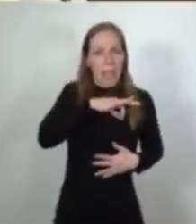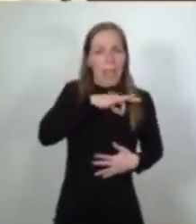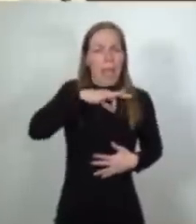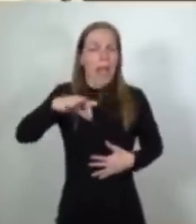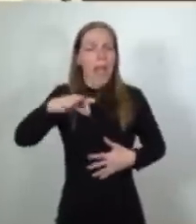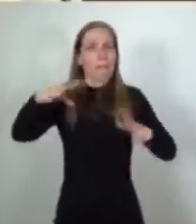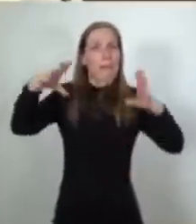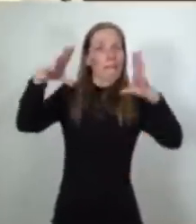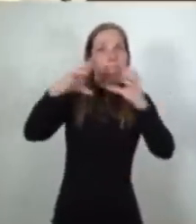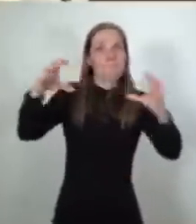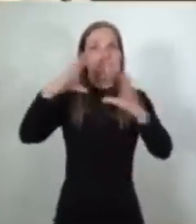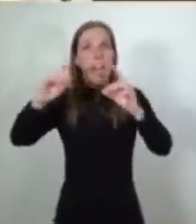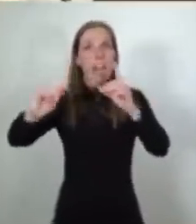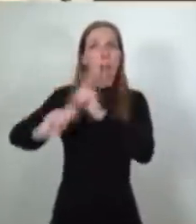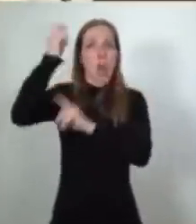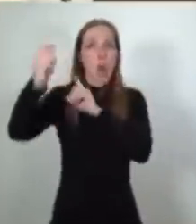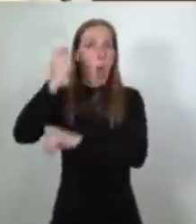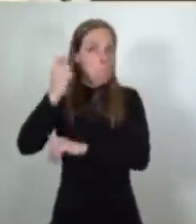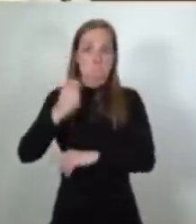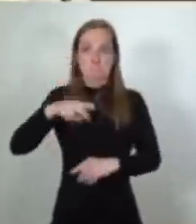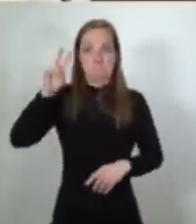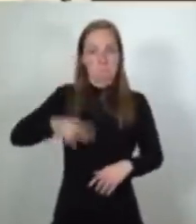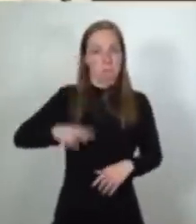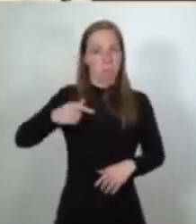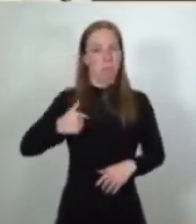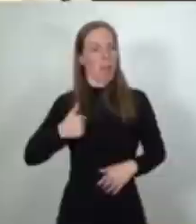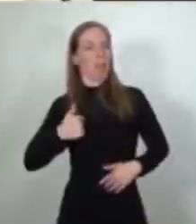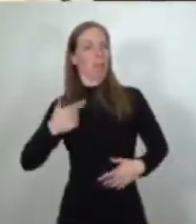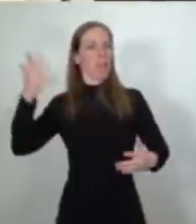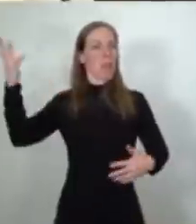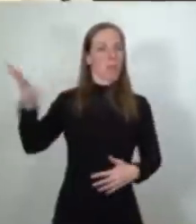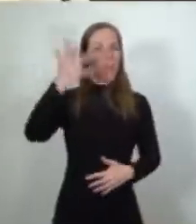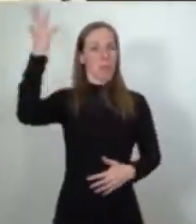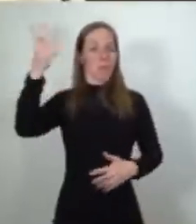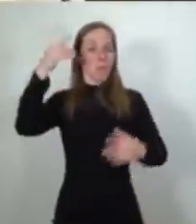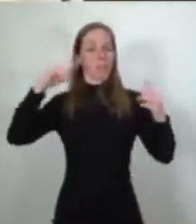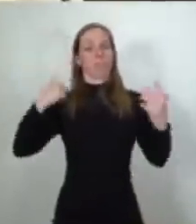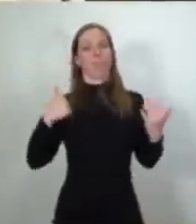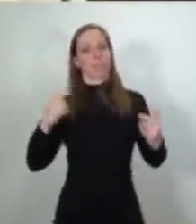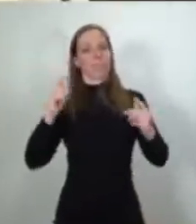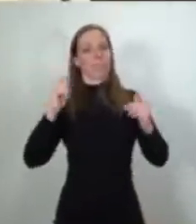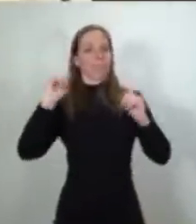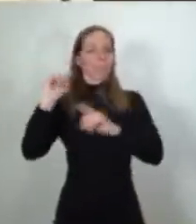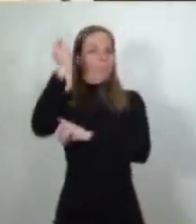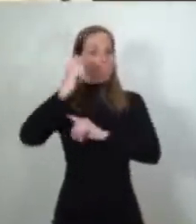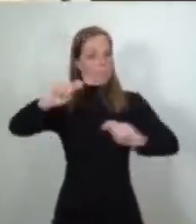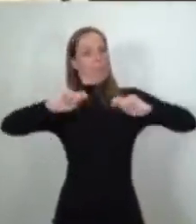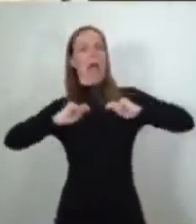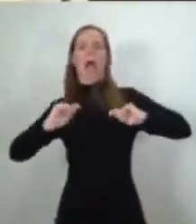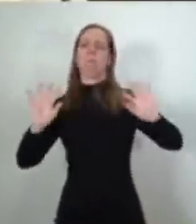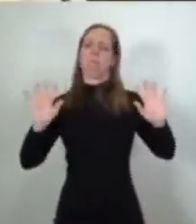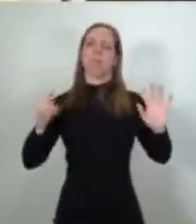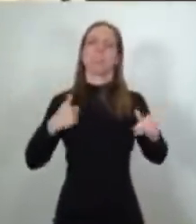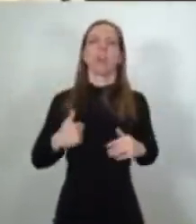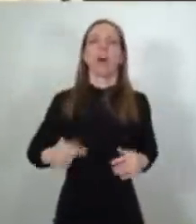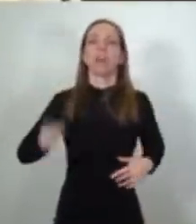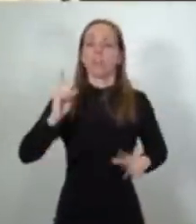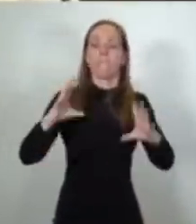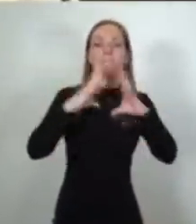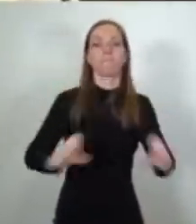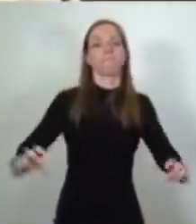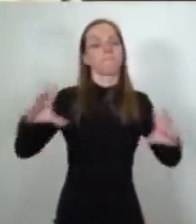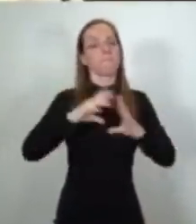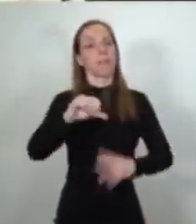gloria, ni he soñado nunca con laureles que oprimiesen mi frente. Solo cantos de independencia y